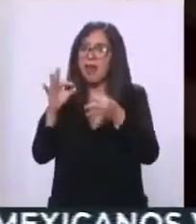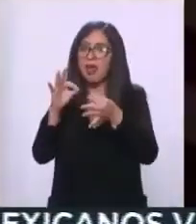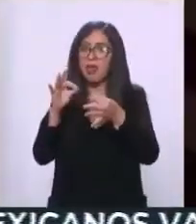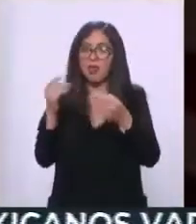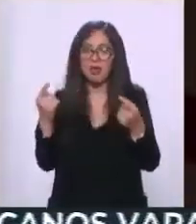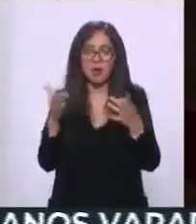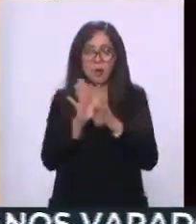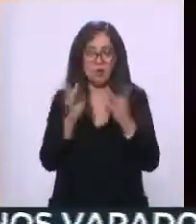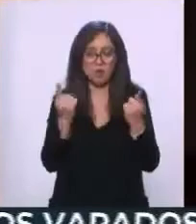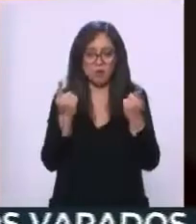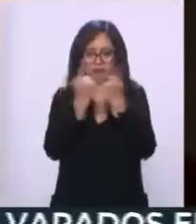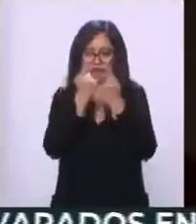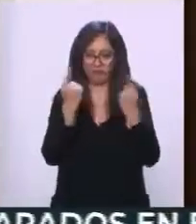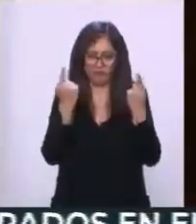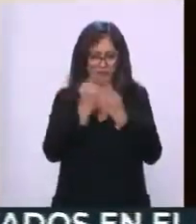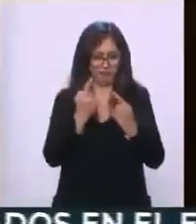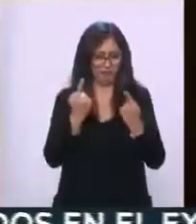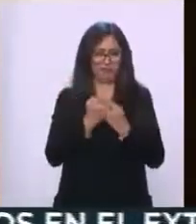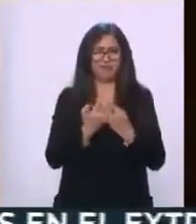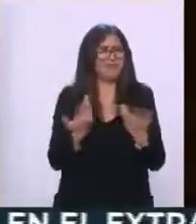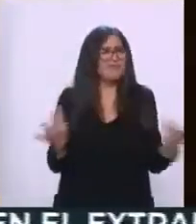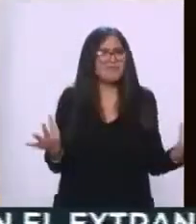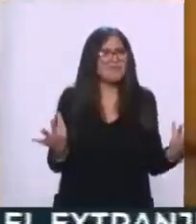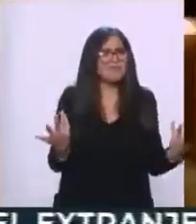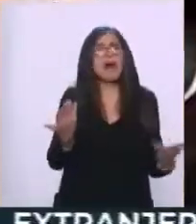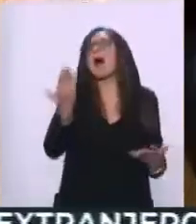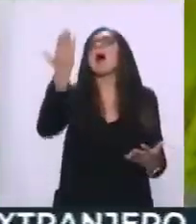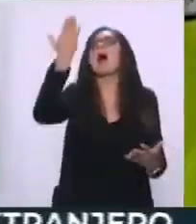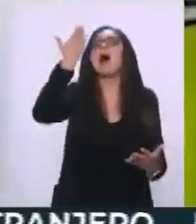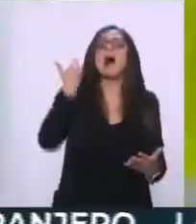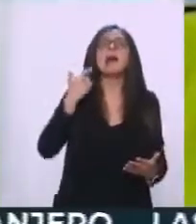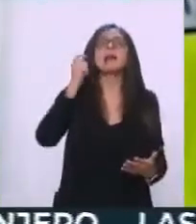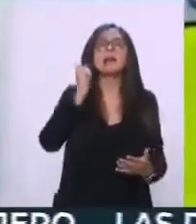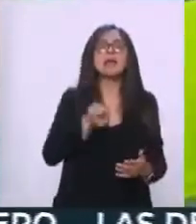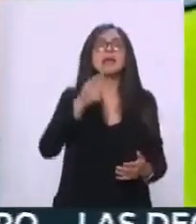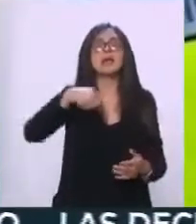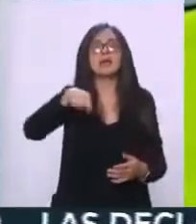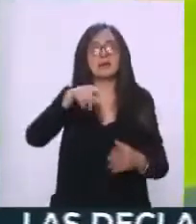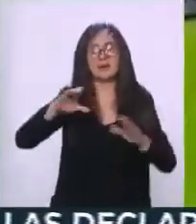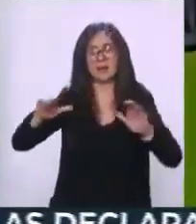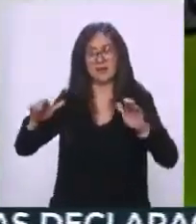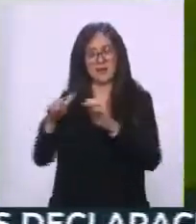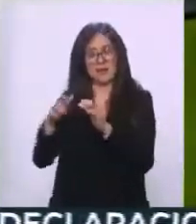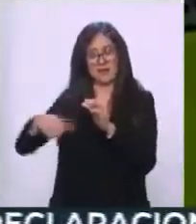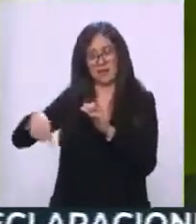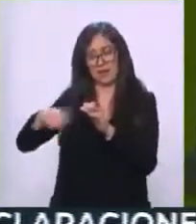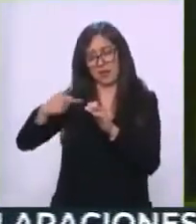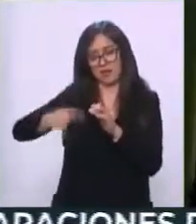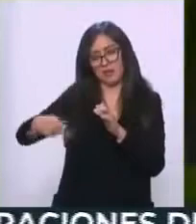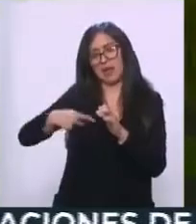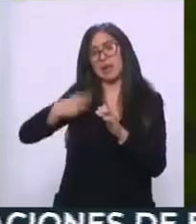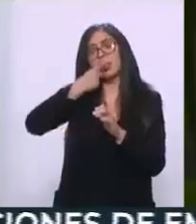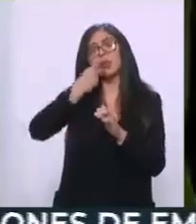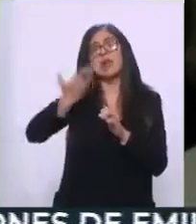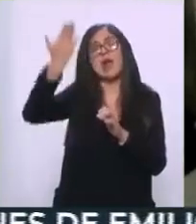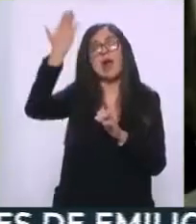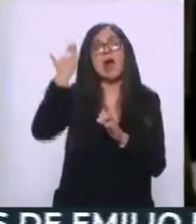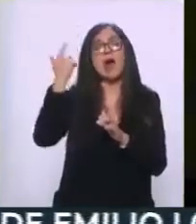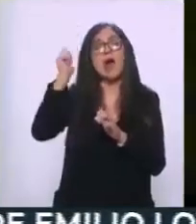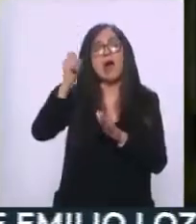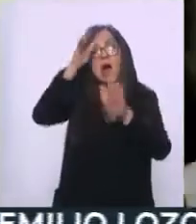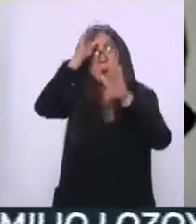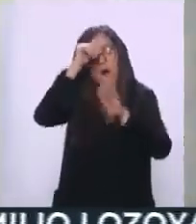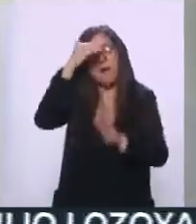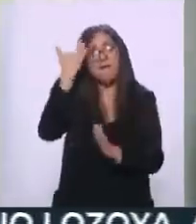se decía, largo tiempo la opinocracia pasó diciendo que había un acuerdo de impunidad entre